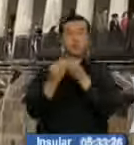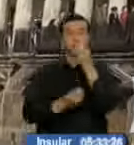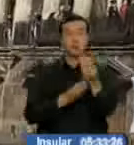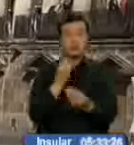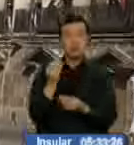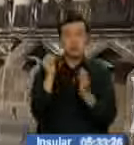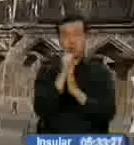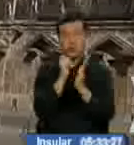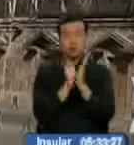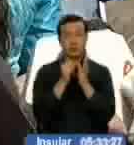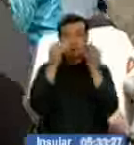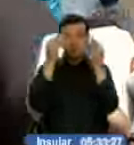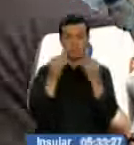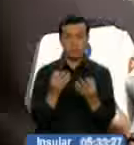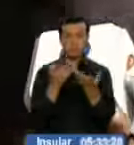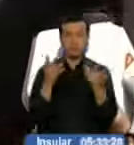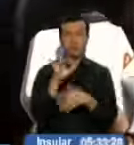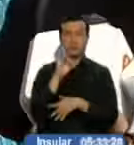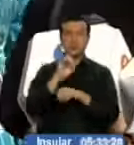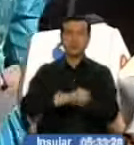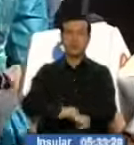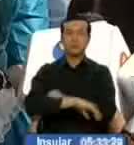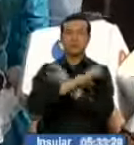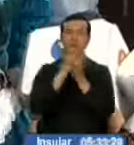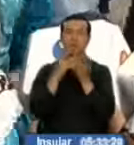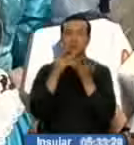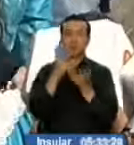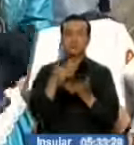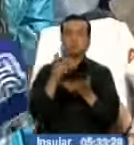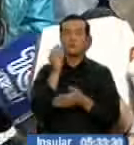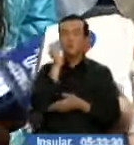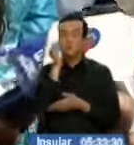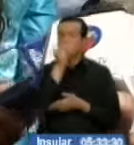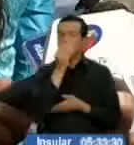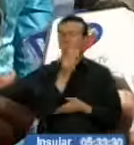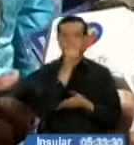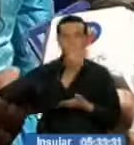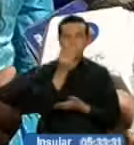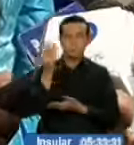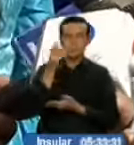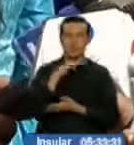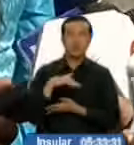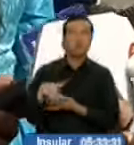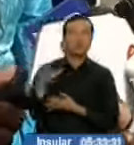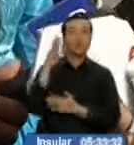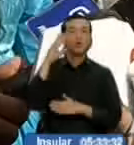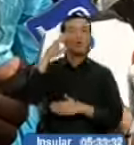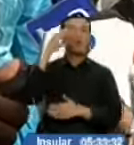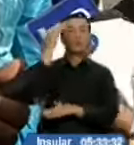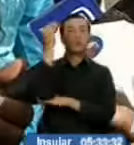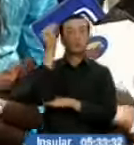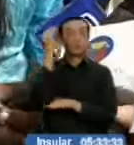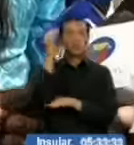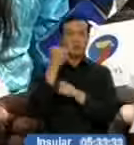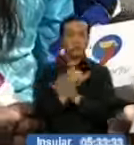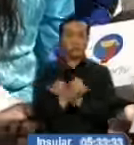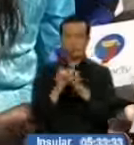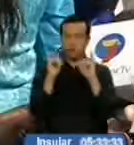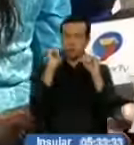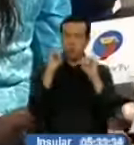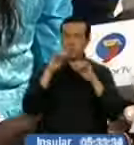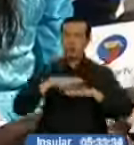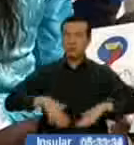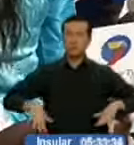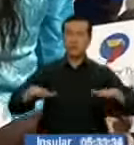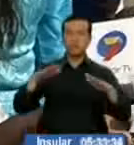una agenda formal. A las 8 de la mañana, una entrega de ofrendas florales aquí al Monumento de los Próceres de la Independencia en la